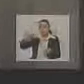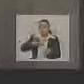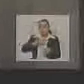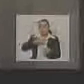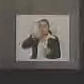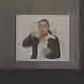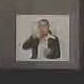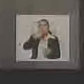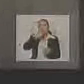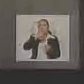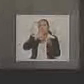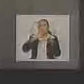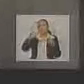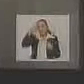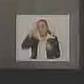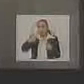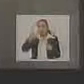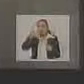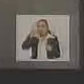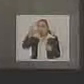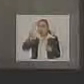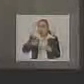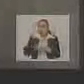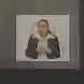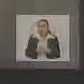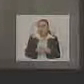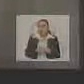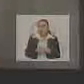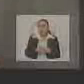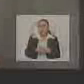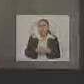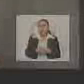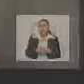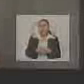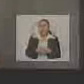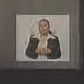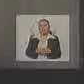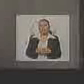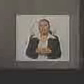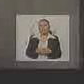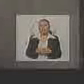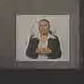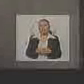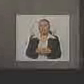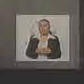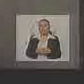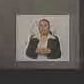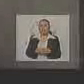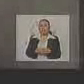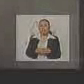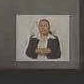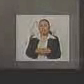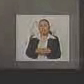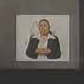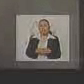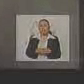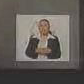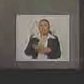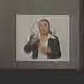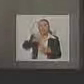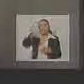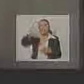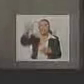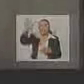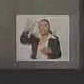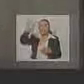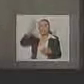tiene hasta un minuto y medio para participar y el orden de las participaciones dependerá de quienes pidan el uso de la voz. Y ya